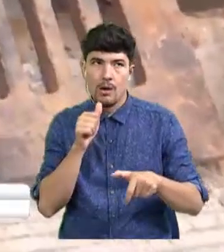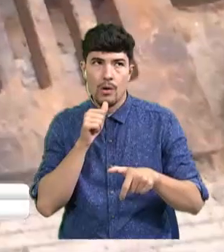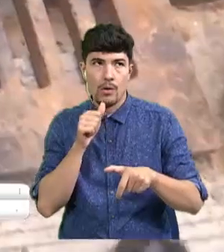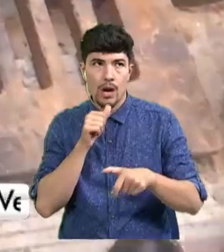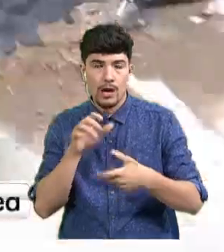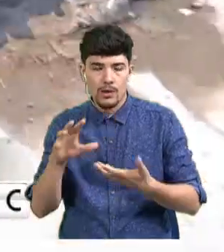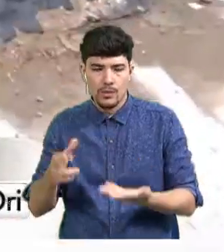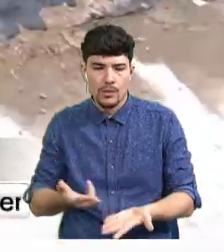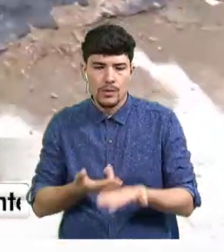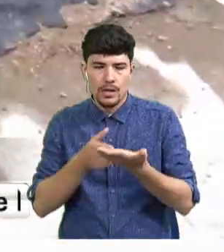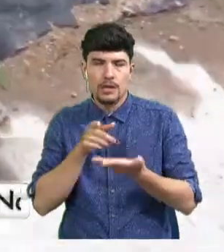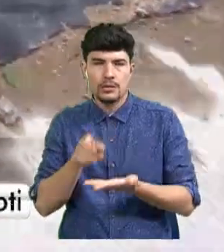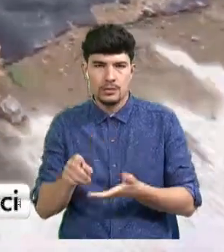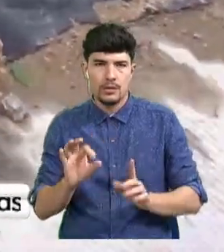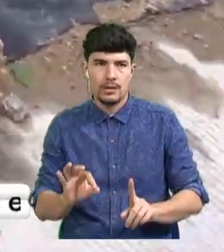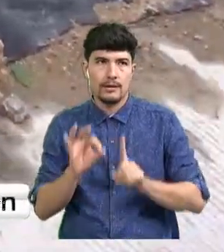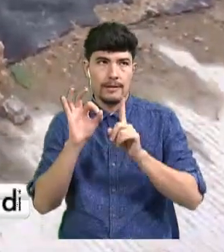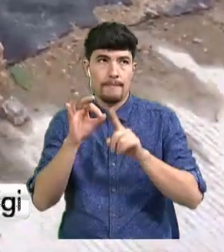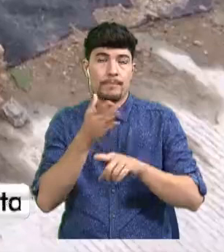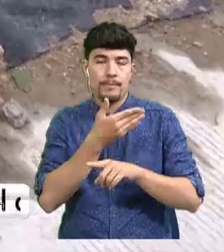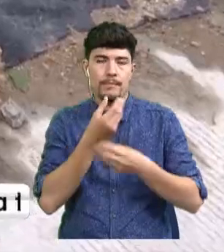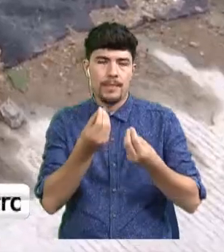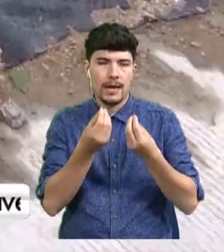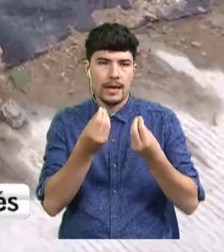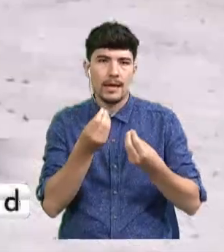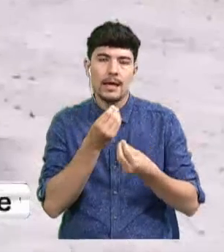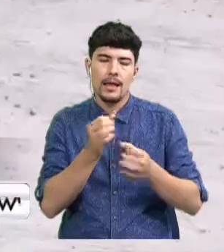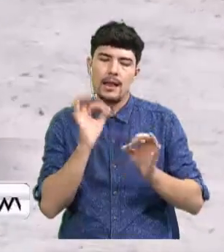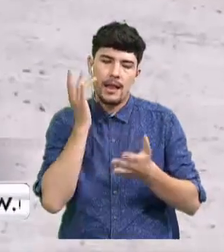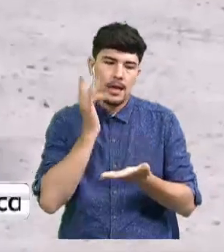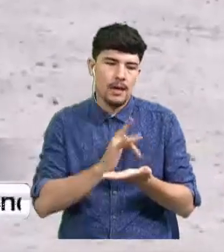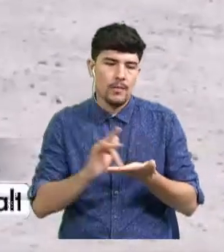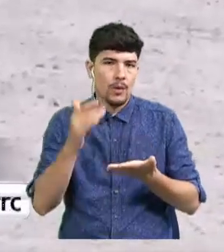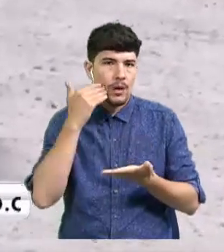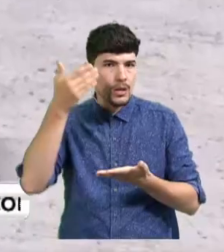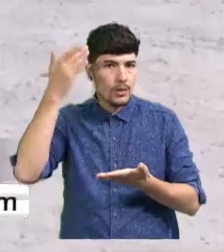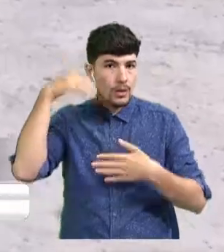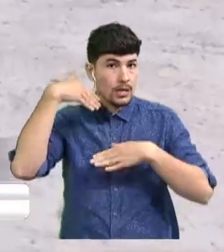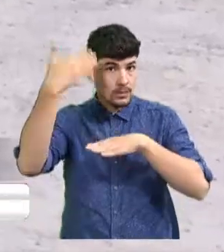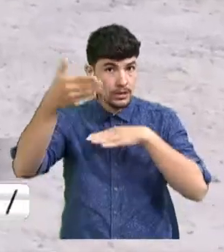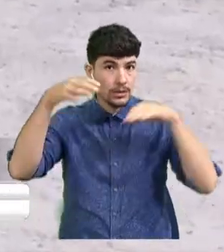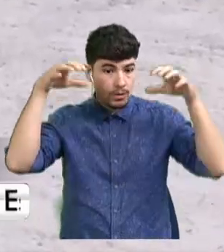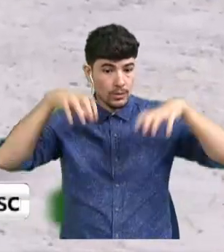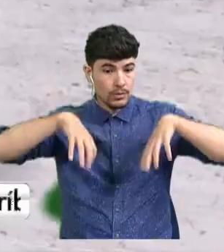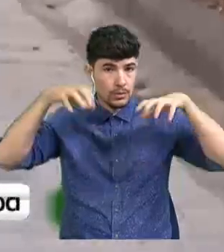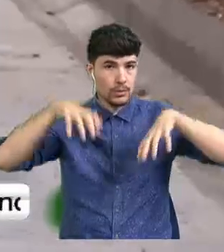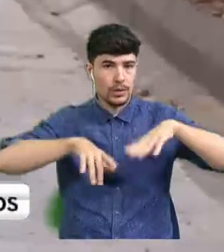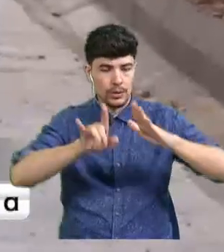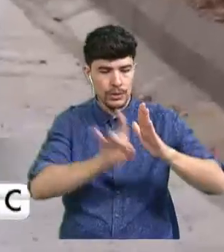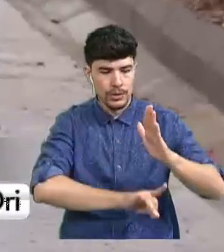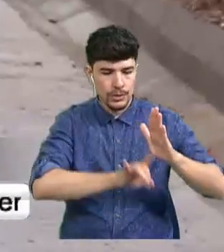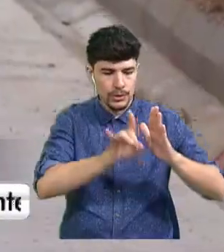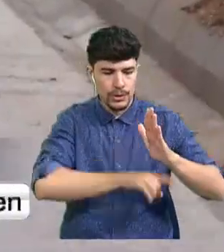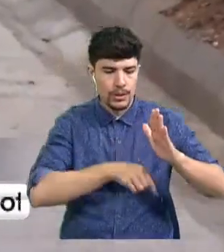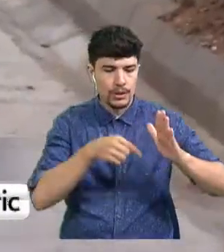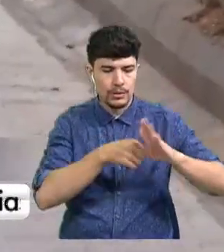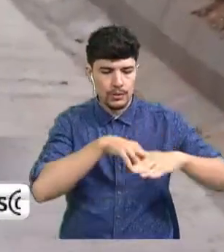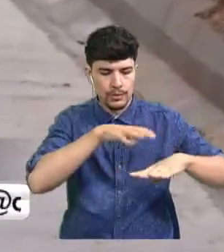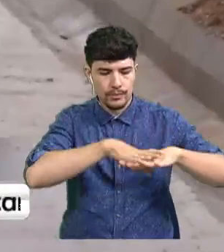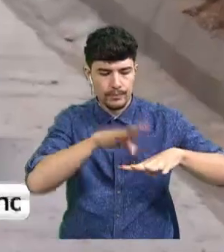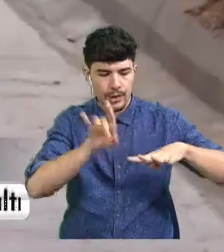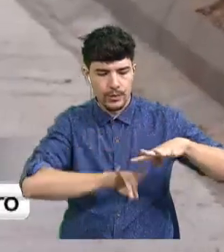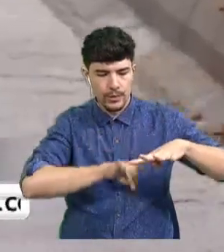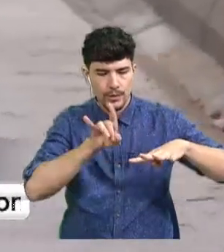tanto a través de unos sumideros especiales para finalmente entregárselas a la red de conducción de